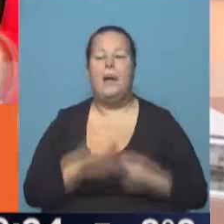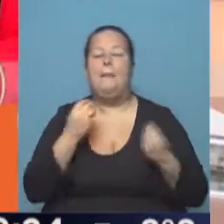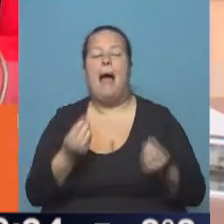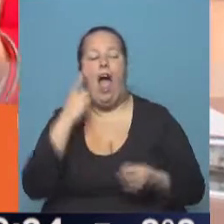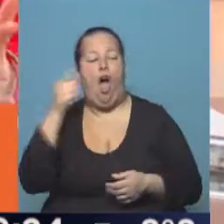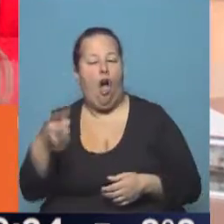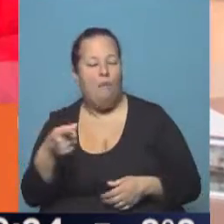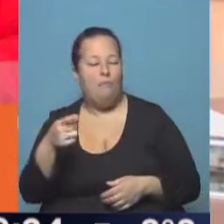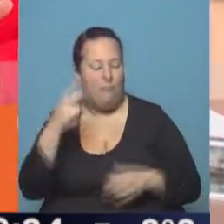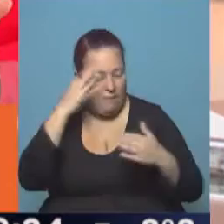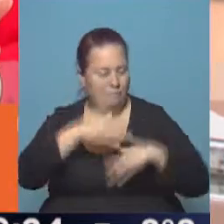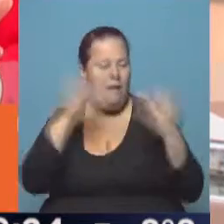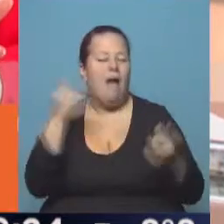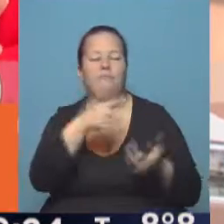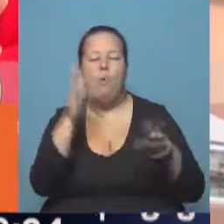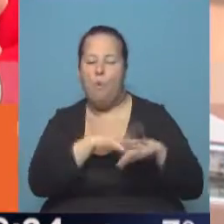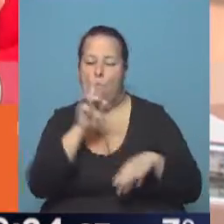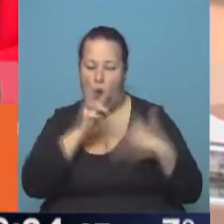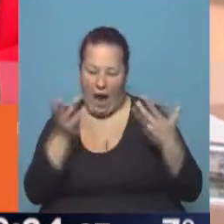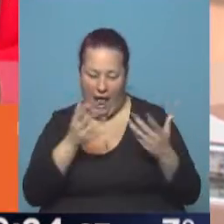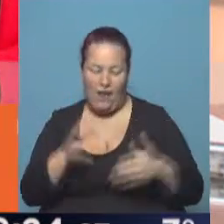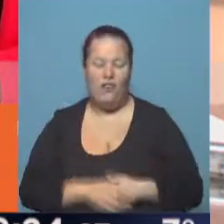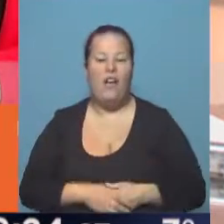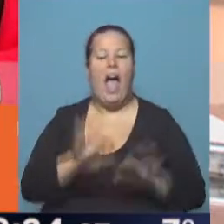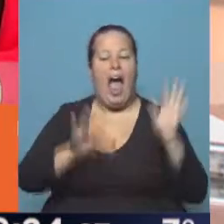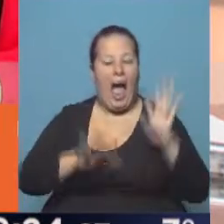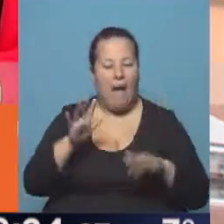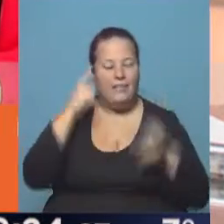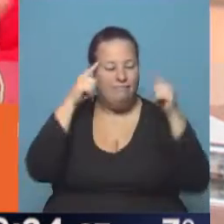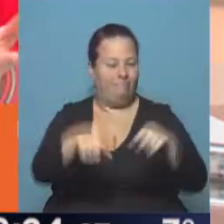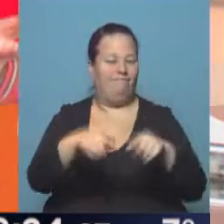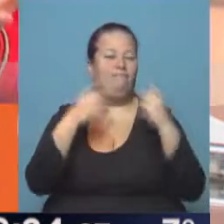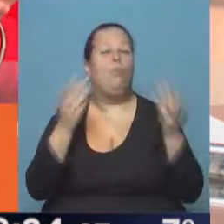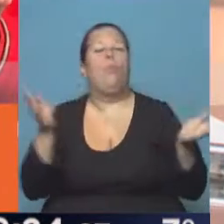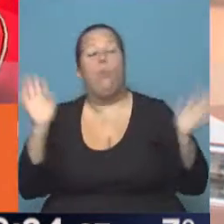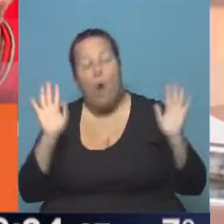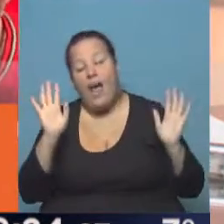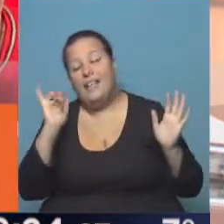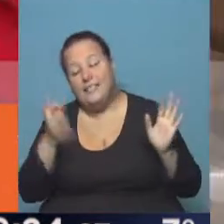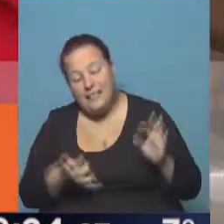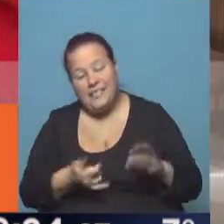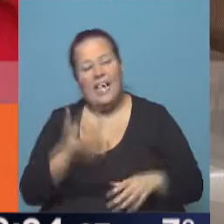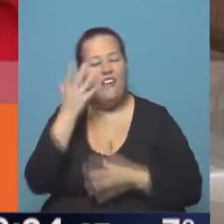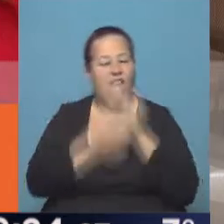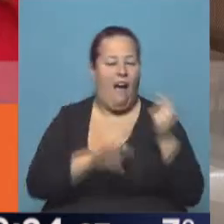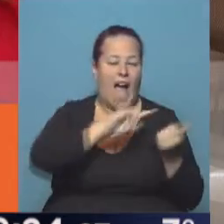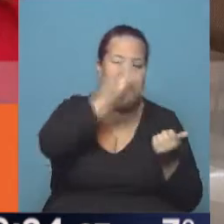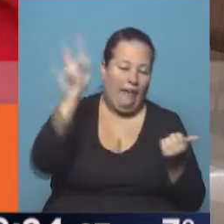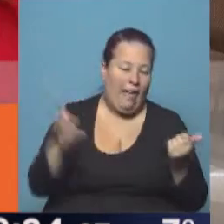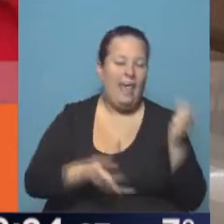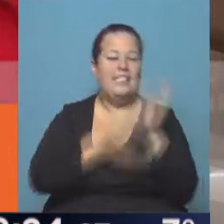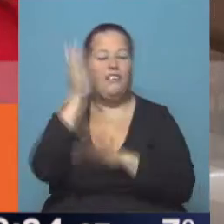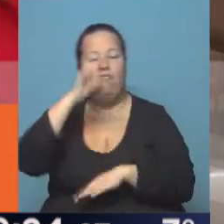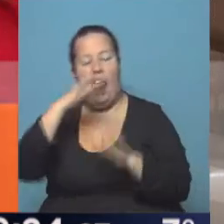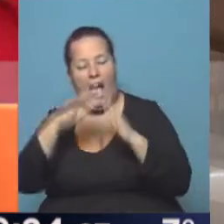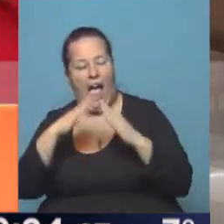que el hombre reaccione de una determinada manera, ¿no? A veces se pone el eje en, bueno, si cometió una infidelidad, si se fue de